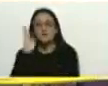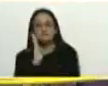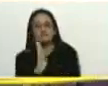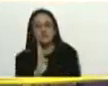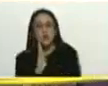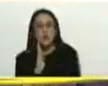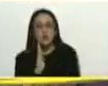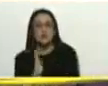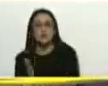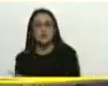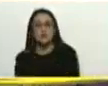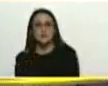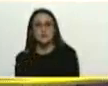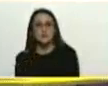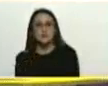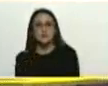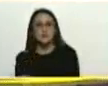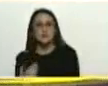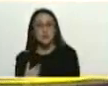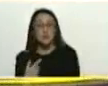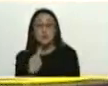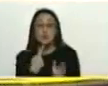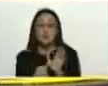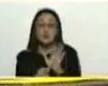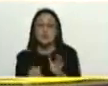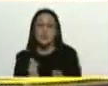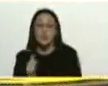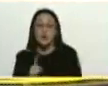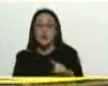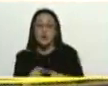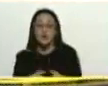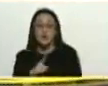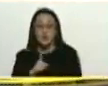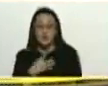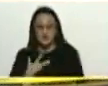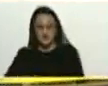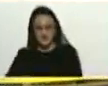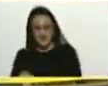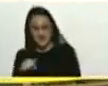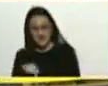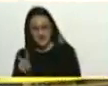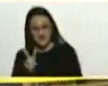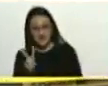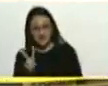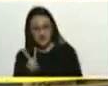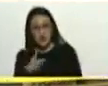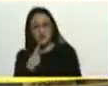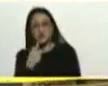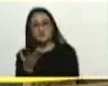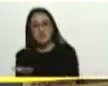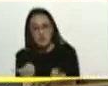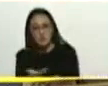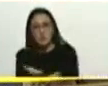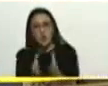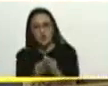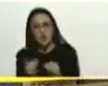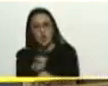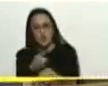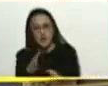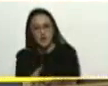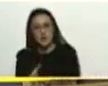Así que no les estoy planteando cualquier cosa como jefe de estado como jefe de gobierno les pido a todos los gobernadores